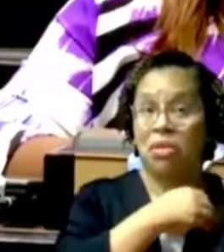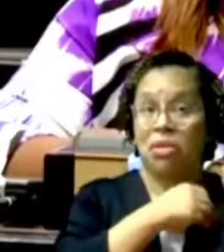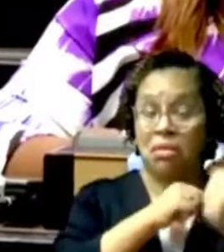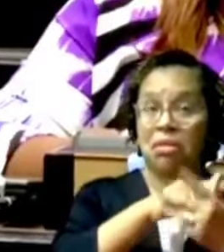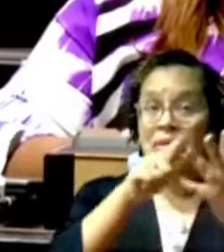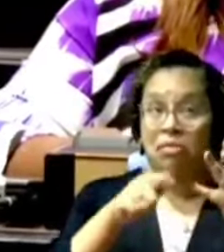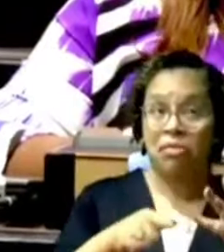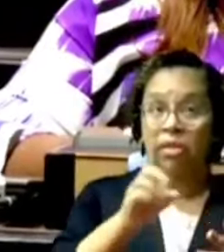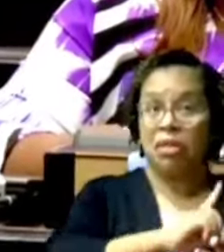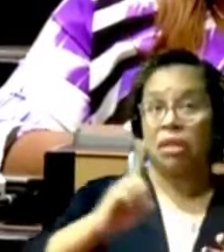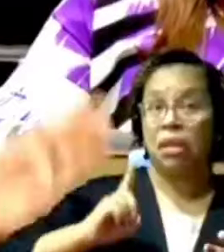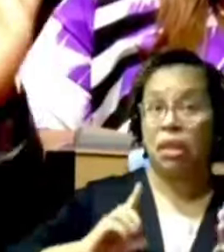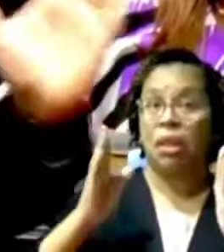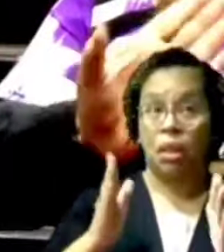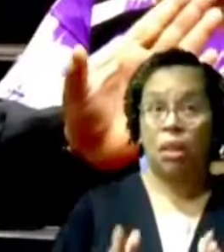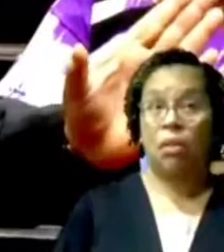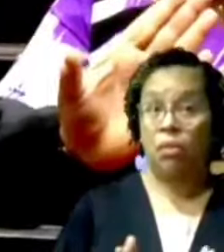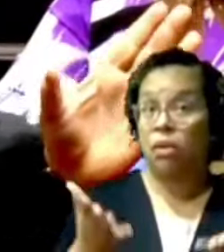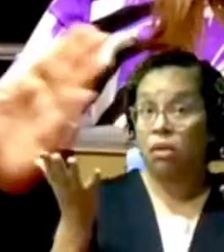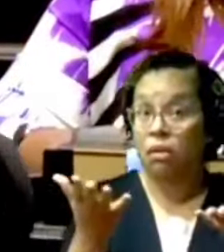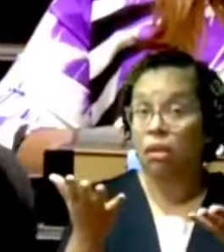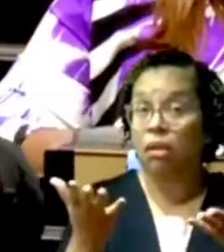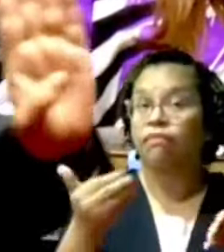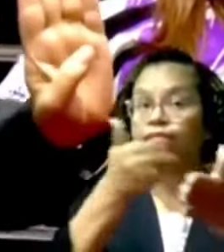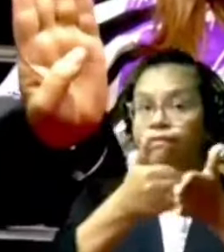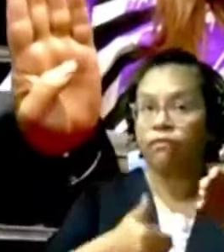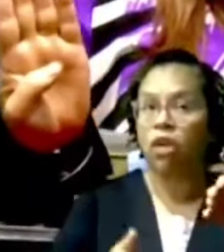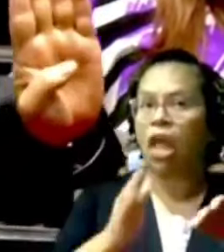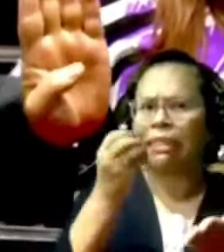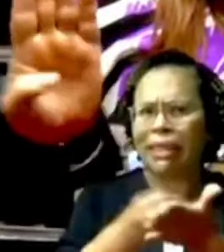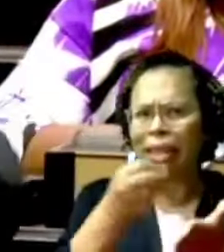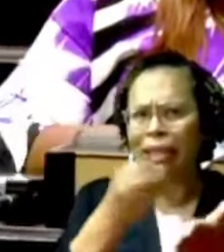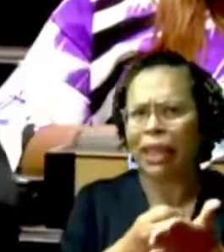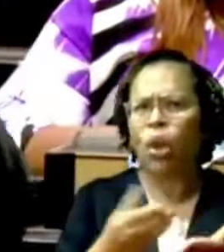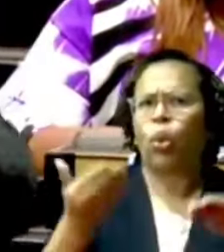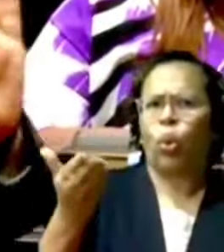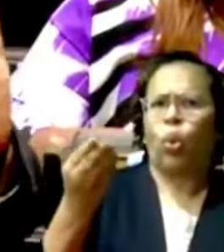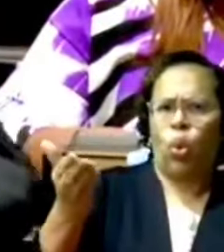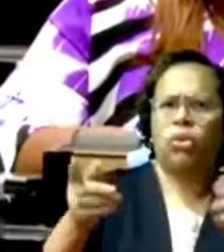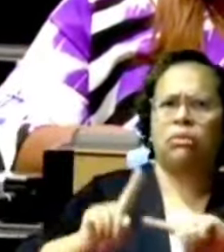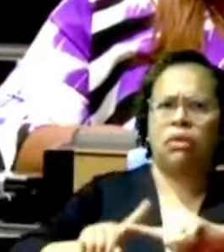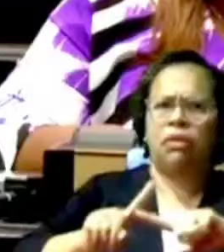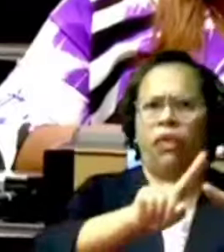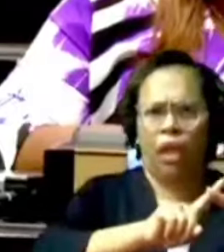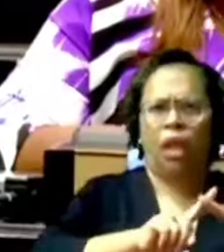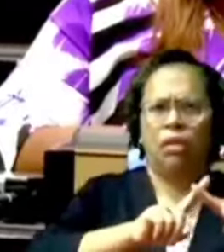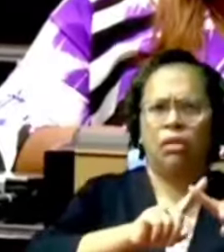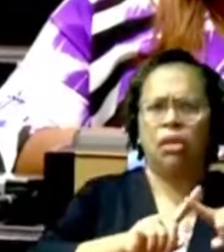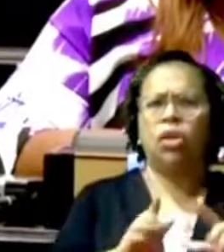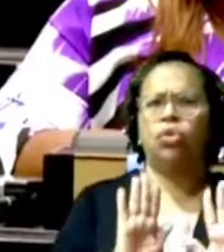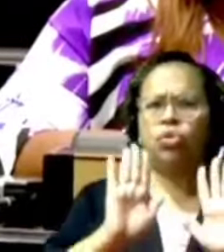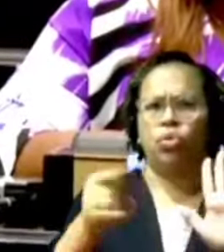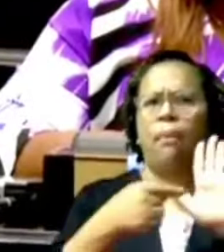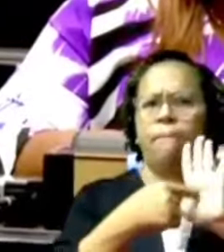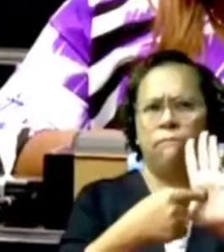diputados han tomado esto, y el Poder Ejecutivo. Lo que el Poder Ejecutivo ha hecho no tiene que ver absolutamente nada con